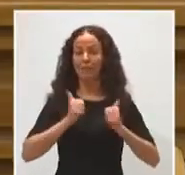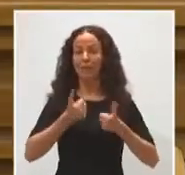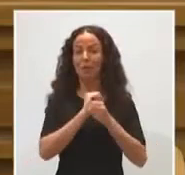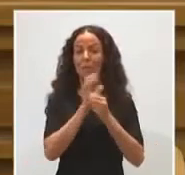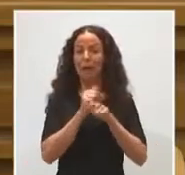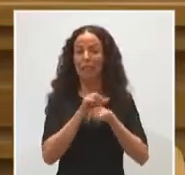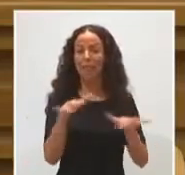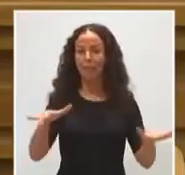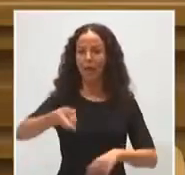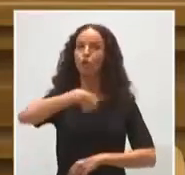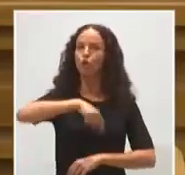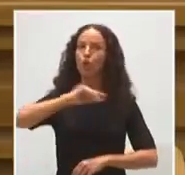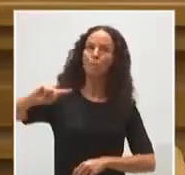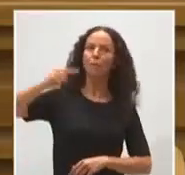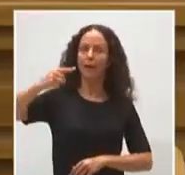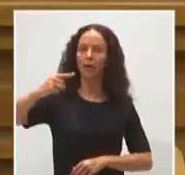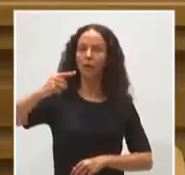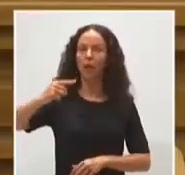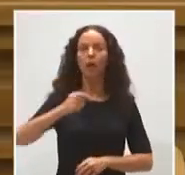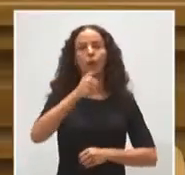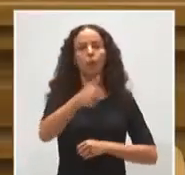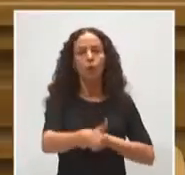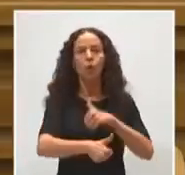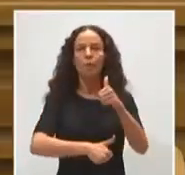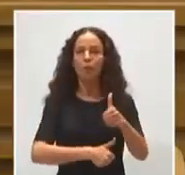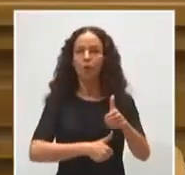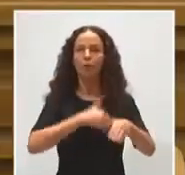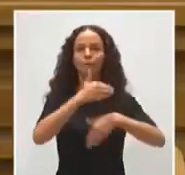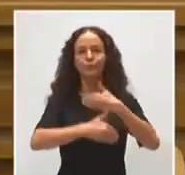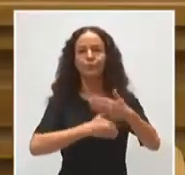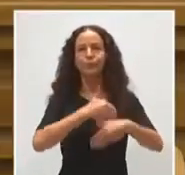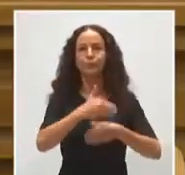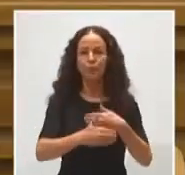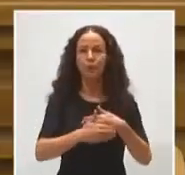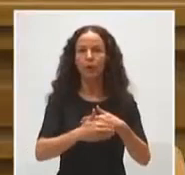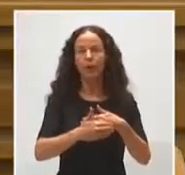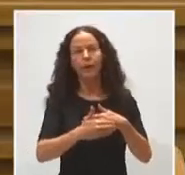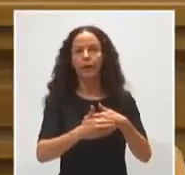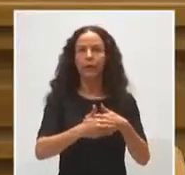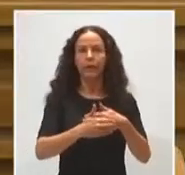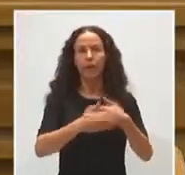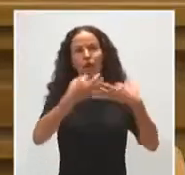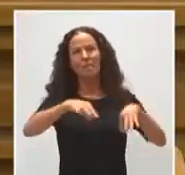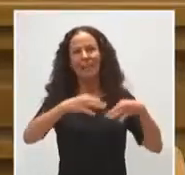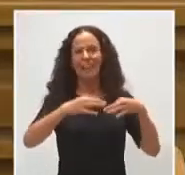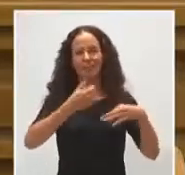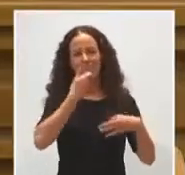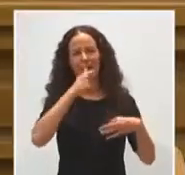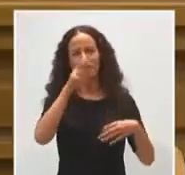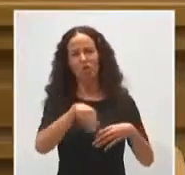obviamente cuando hemos ido superando las olas se han ido normalizando no es la palabra correcta se ha ido